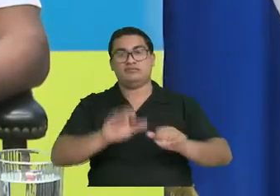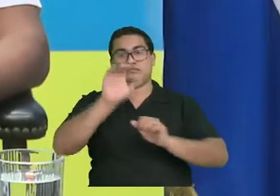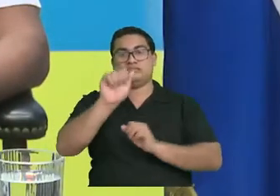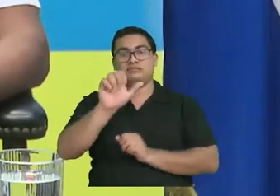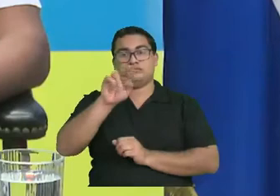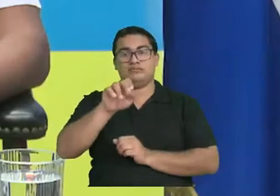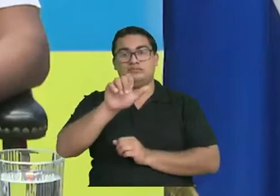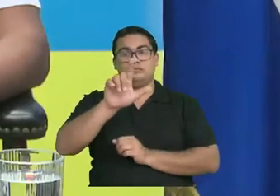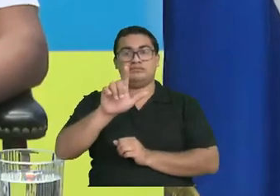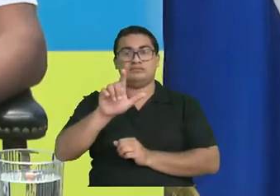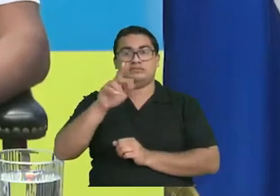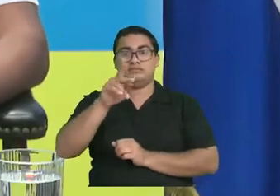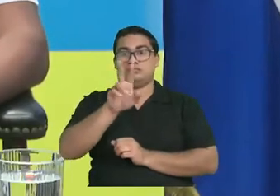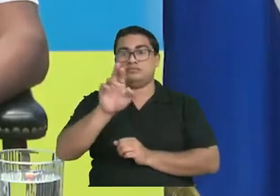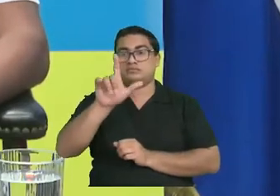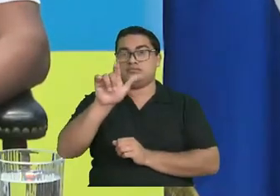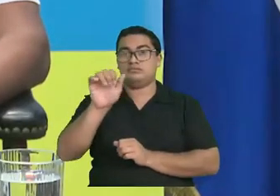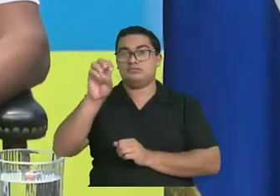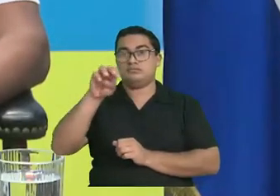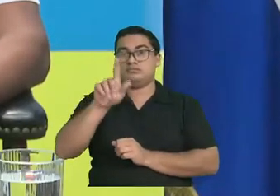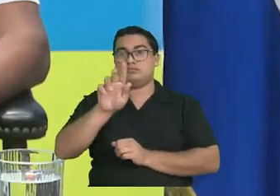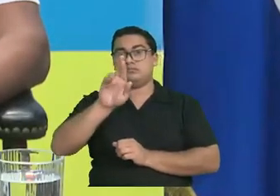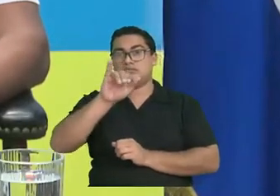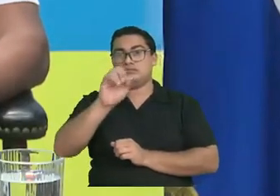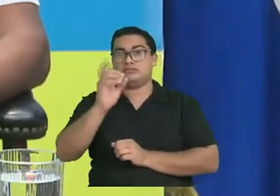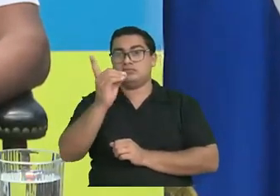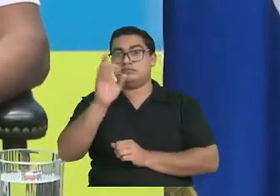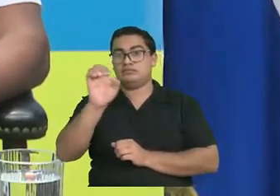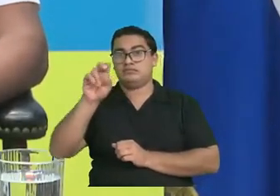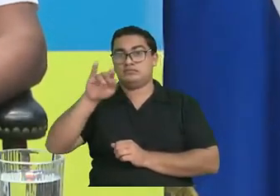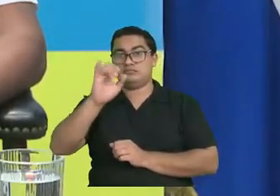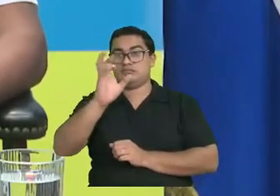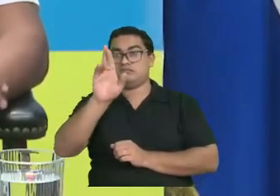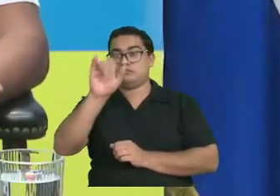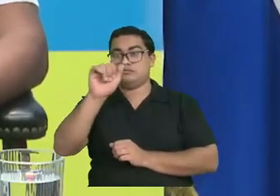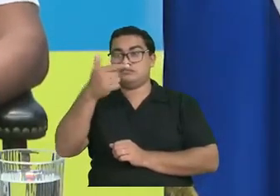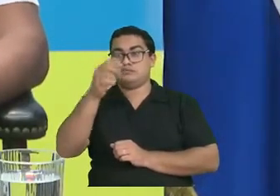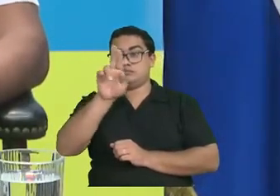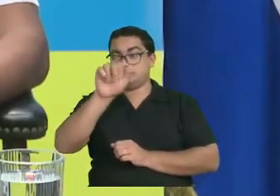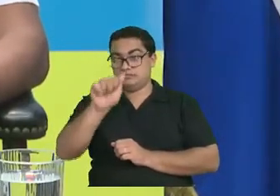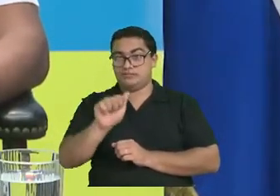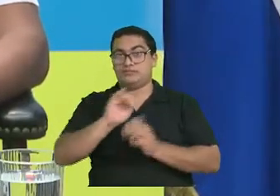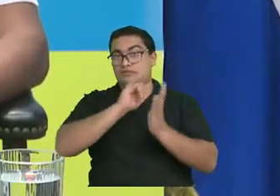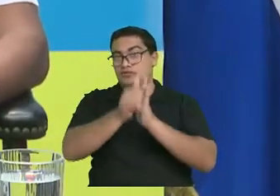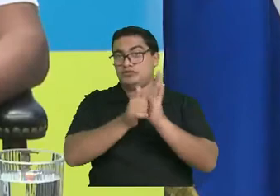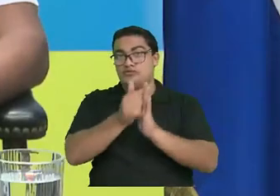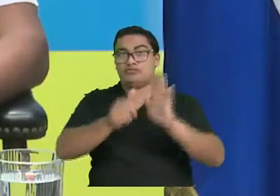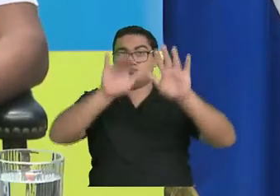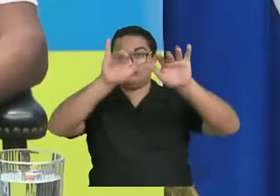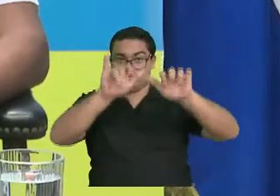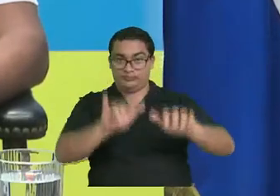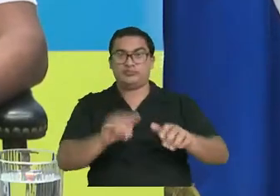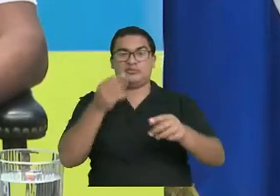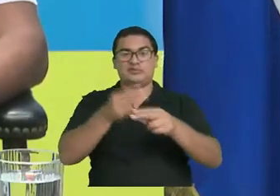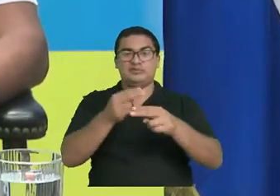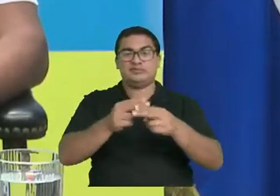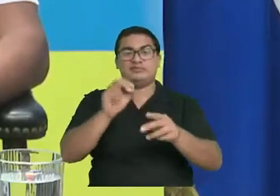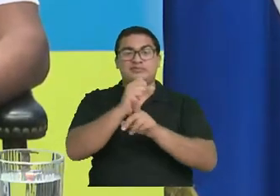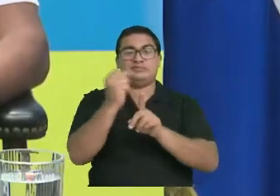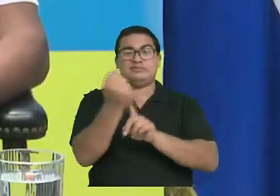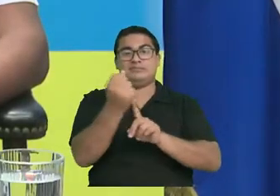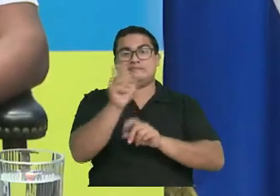Canal Parlamentario de Nicaragua. En YouTube también, quienes nos siguen, nosotros aparecemos en esta plataforma virtual